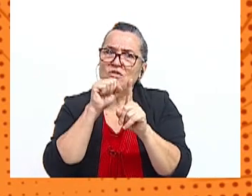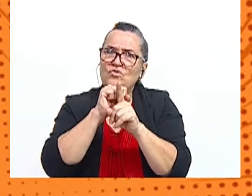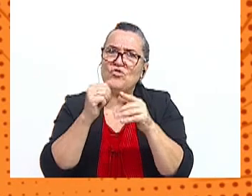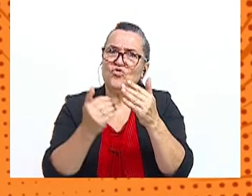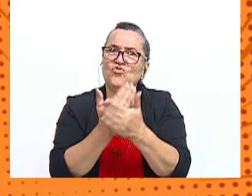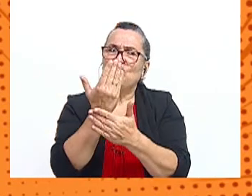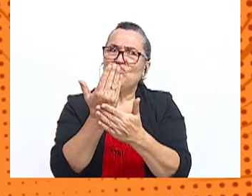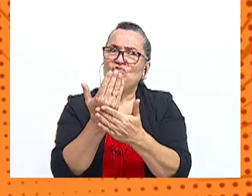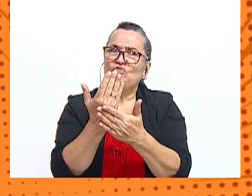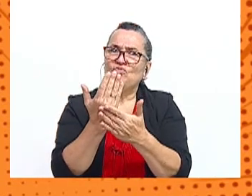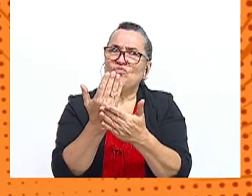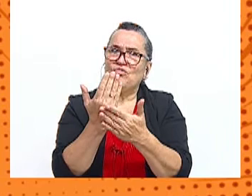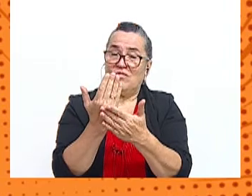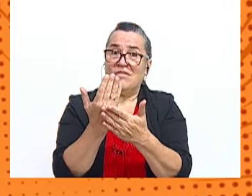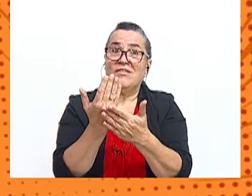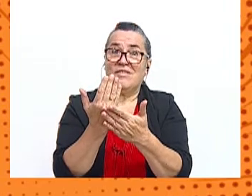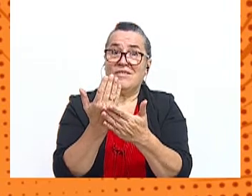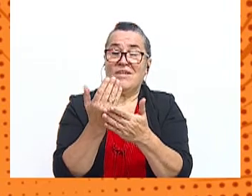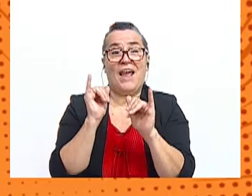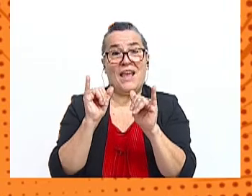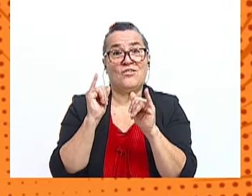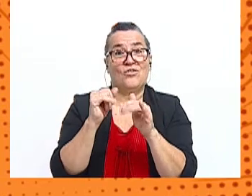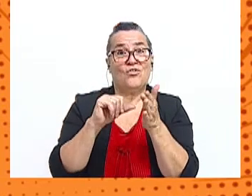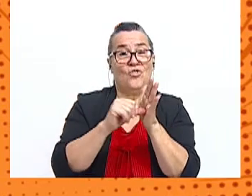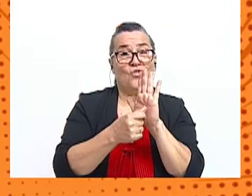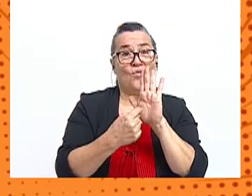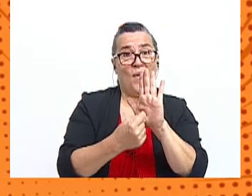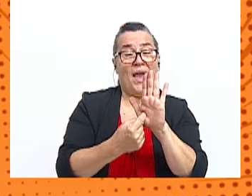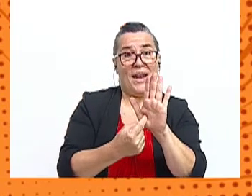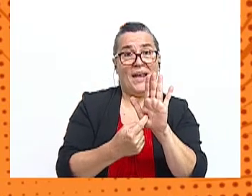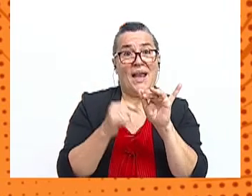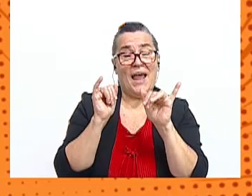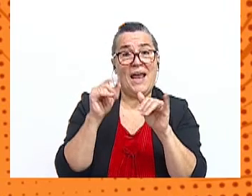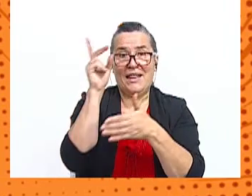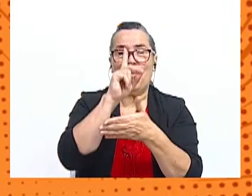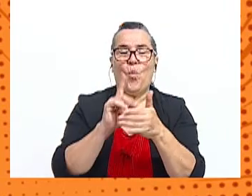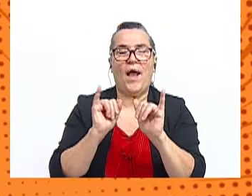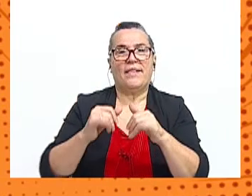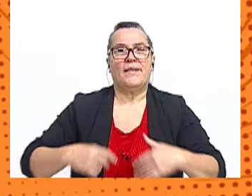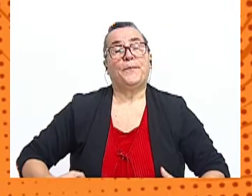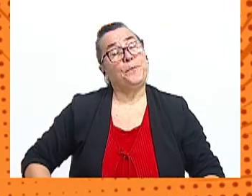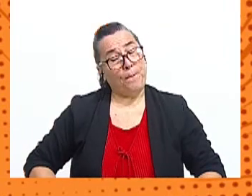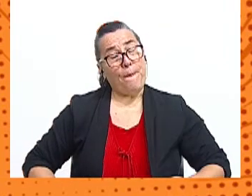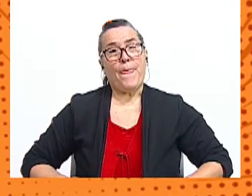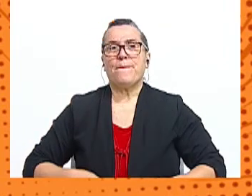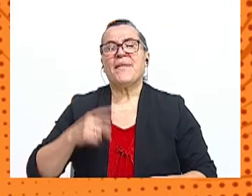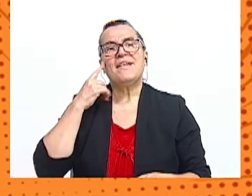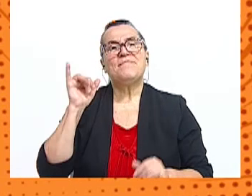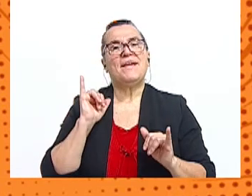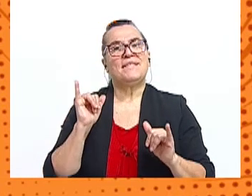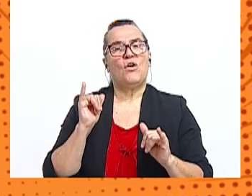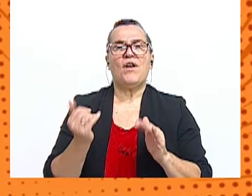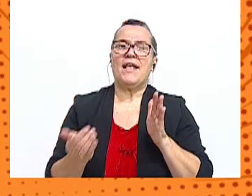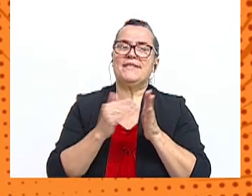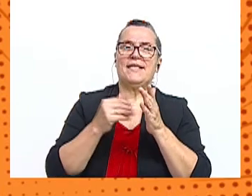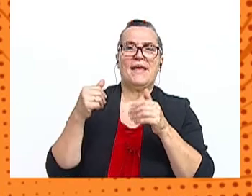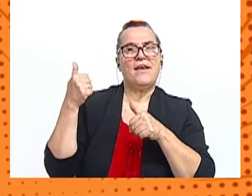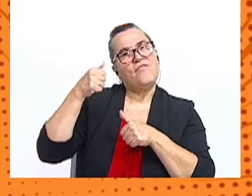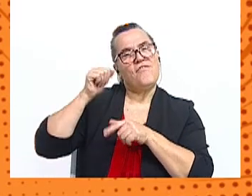realidad. Es lo que nos marca el dibujante. Bien, ¿qué les parece si